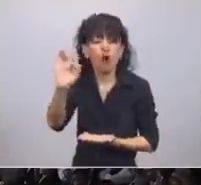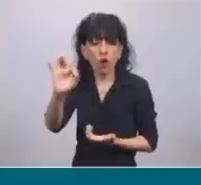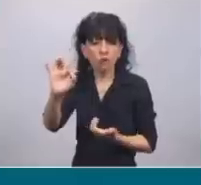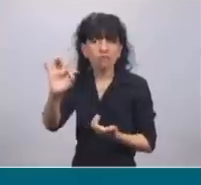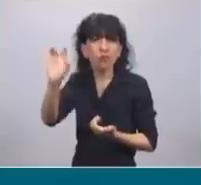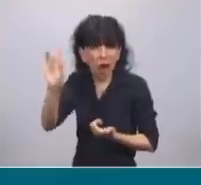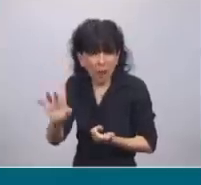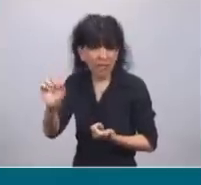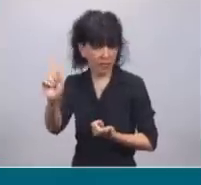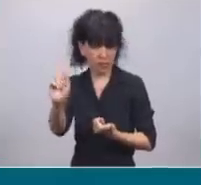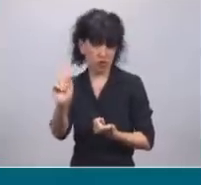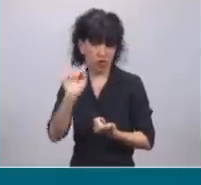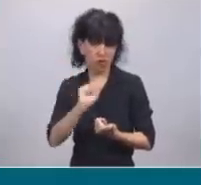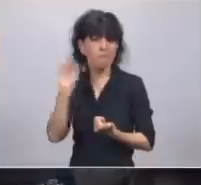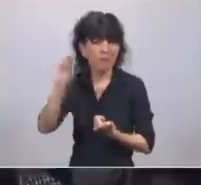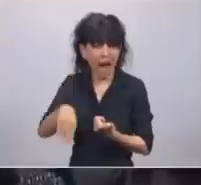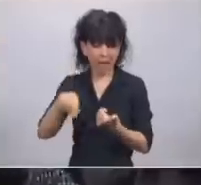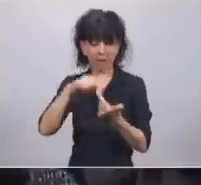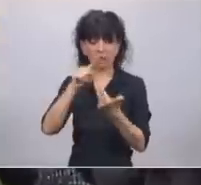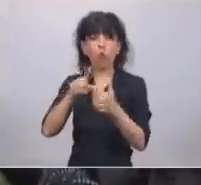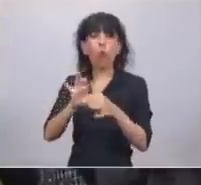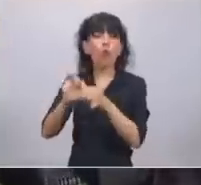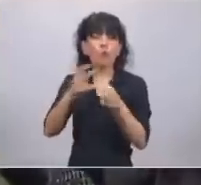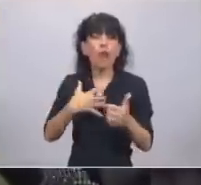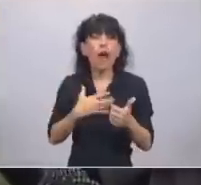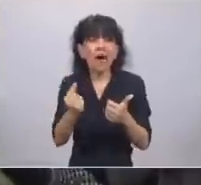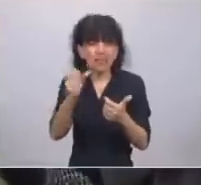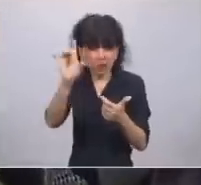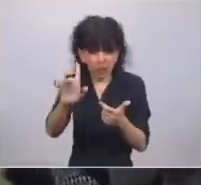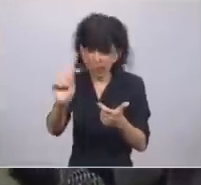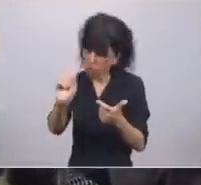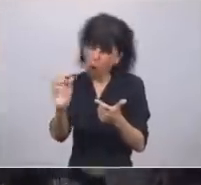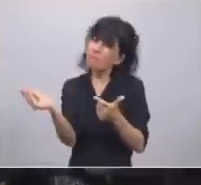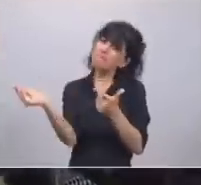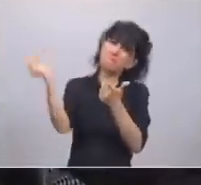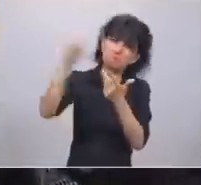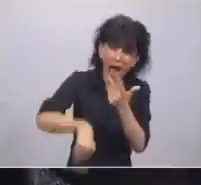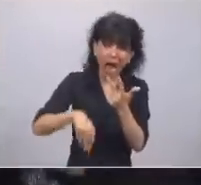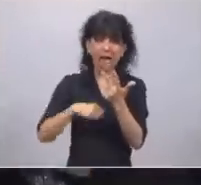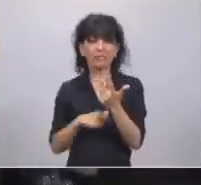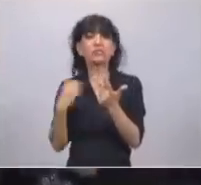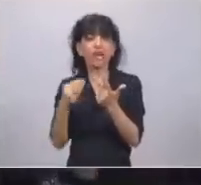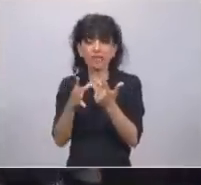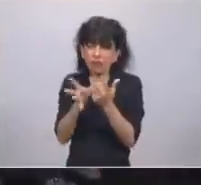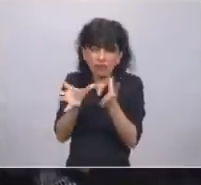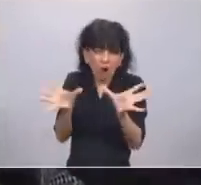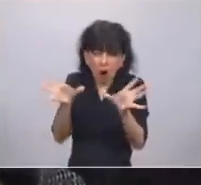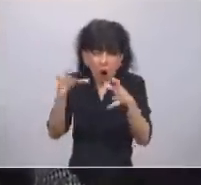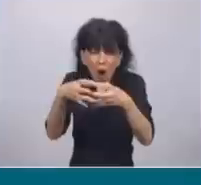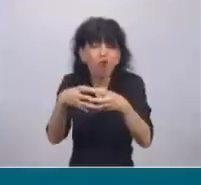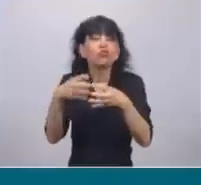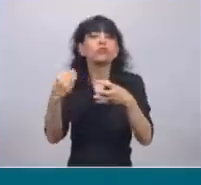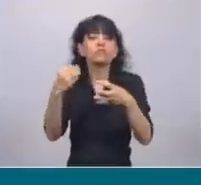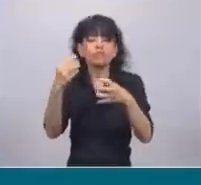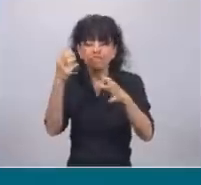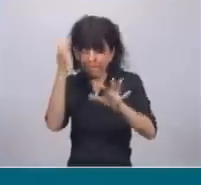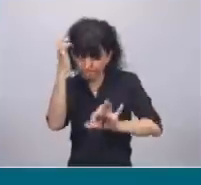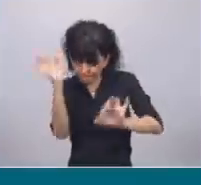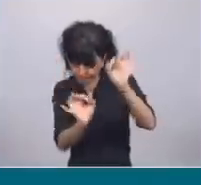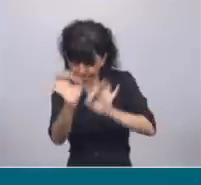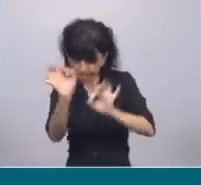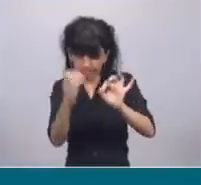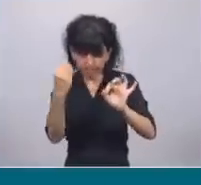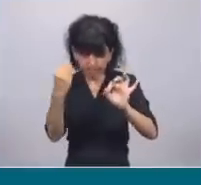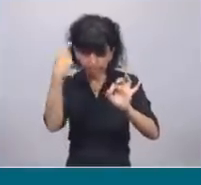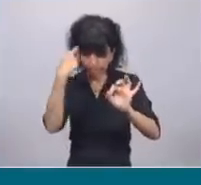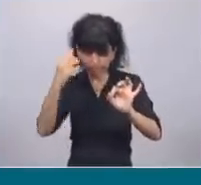la Patria, es el programa que viene a plantear los próximos 10 años de